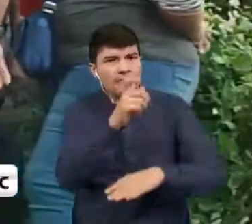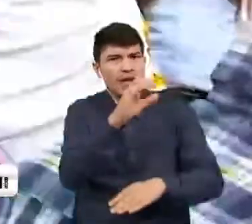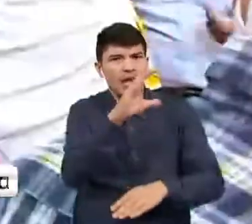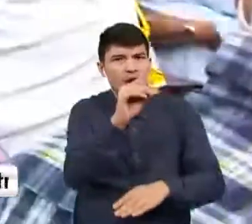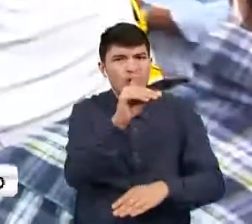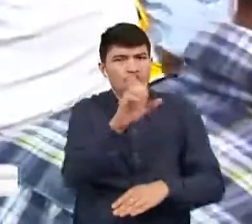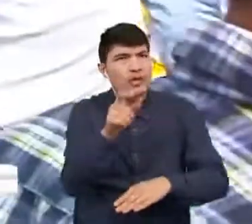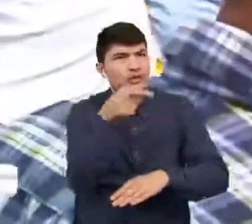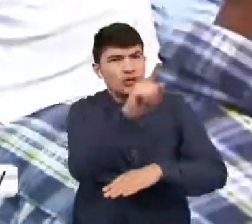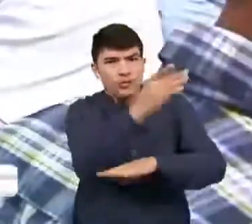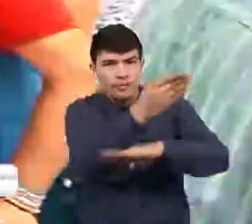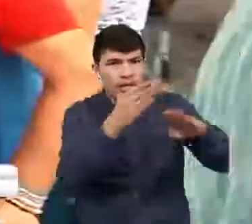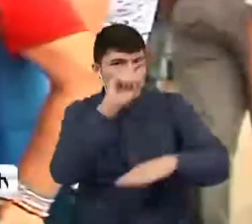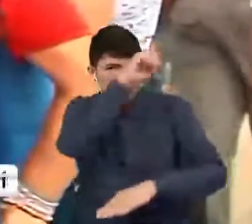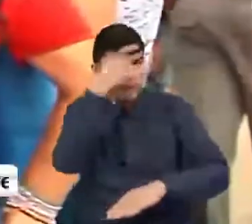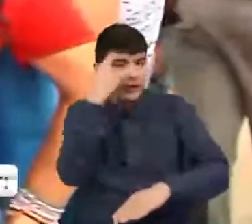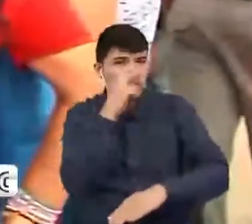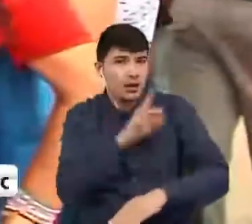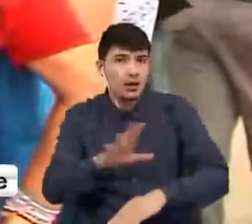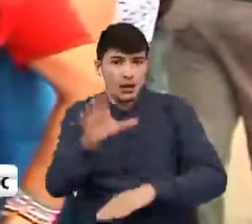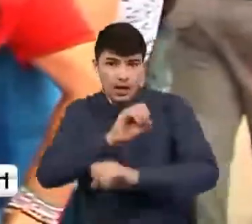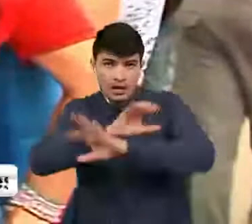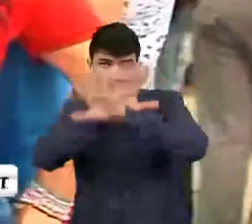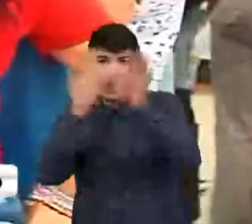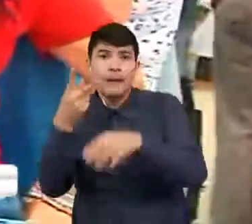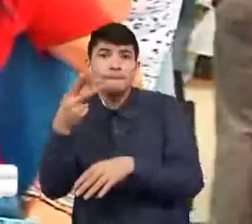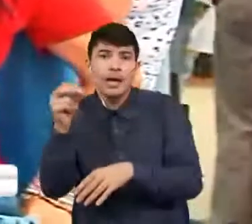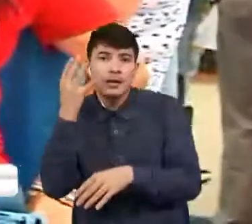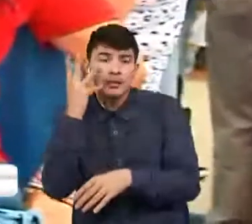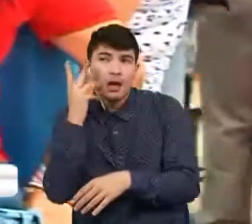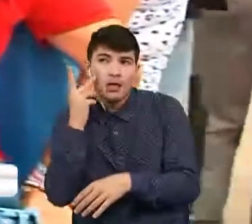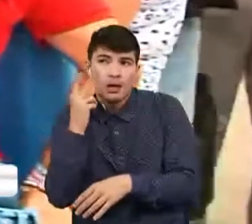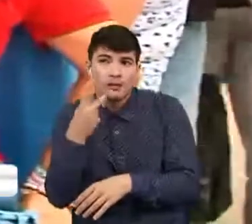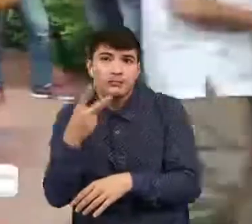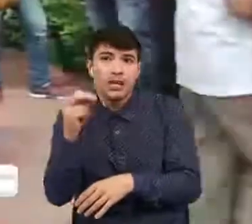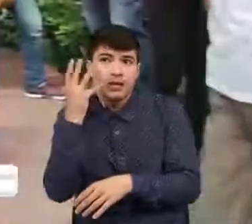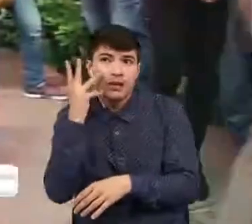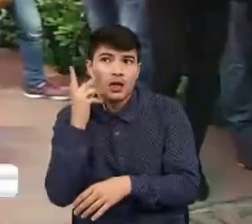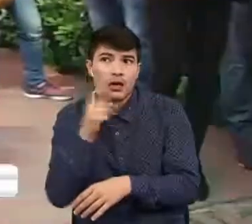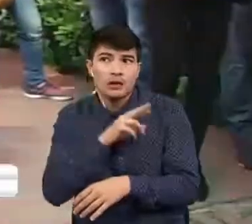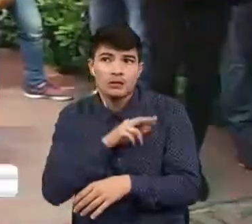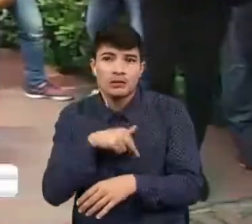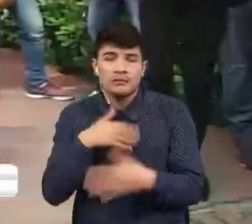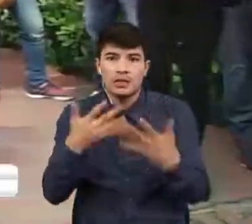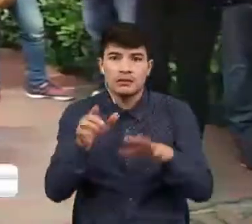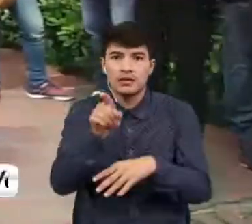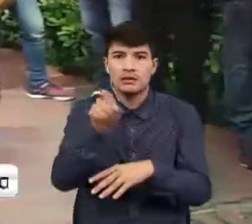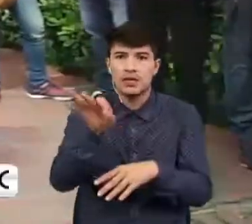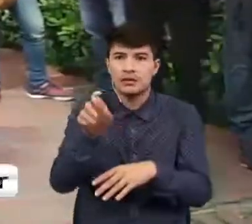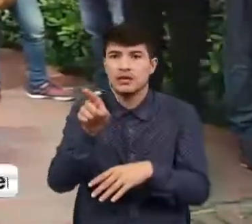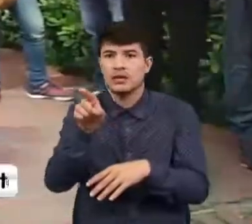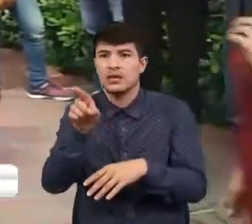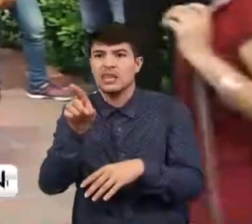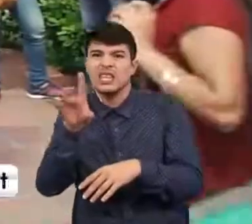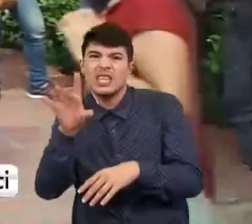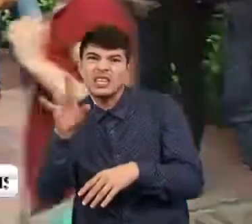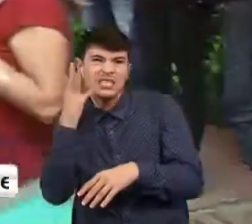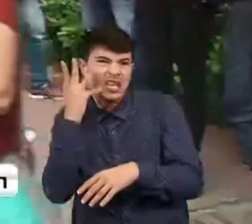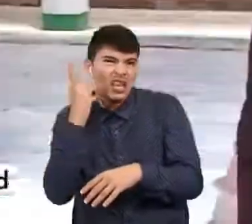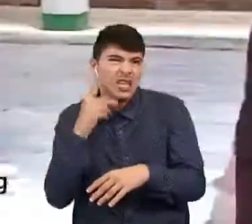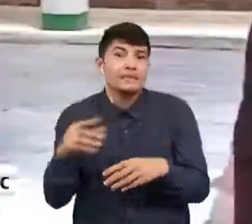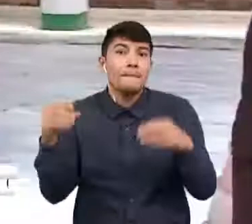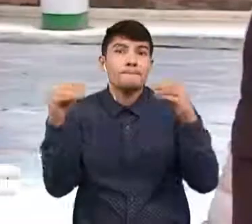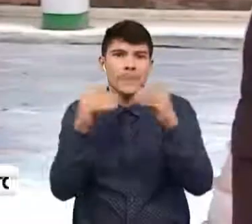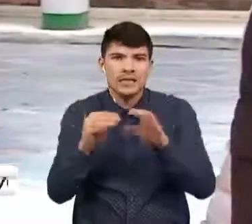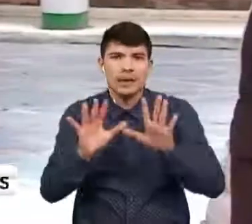gobierno nacional y aclarar que no son más de 20 días entre estas actividades sino que están entre 13 y 15 días que nos han comentado